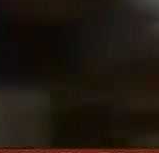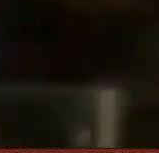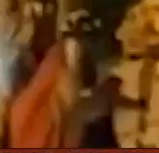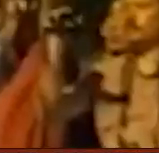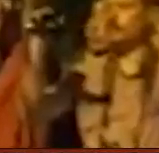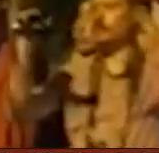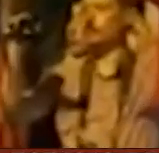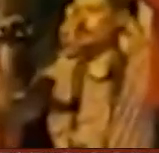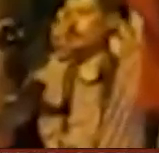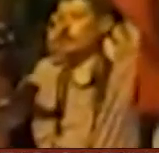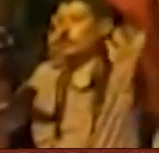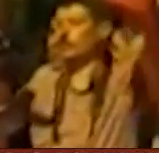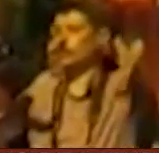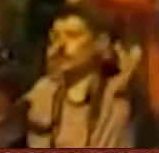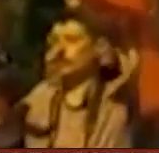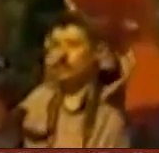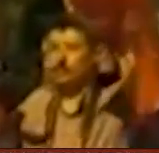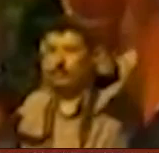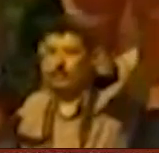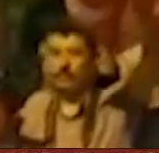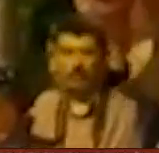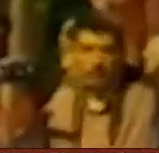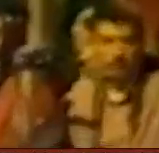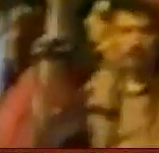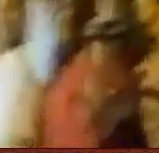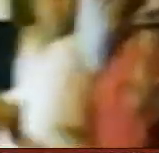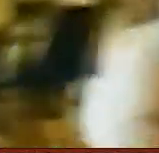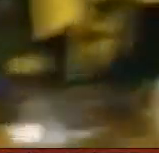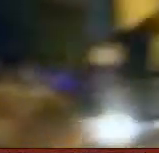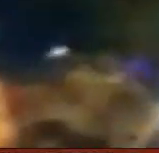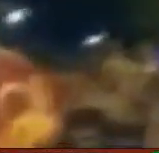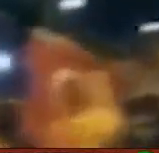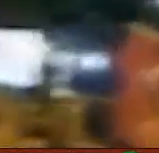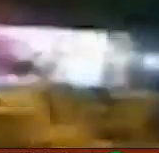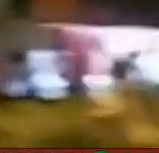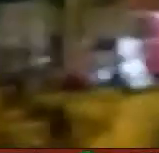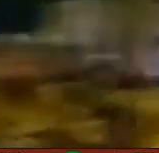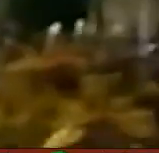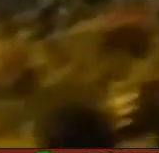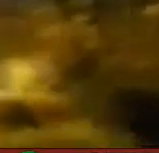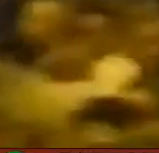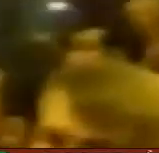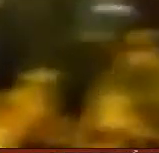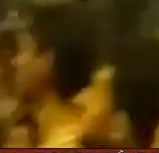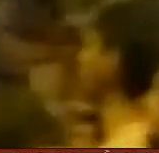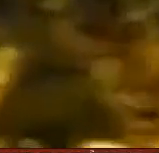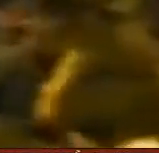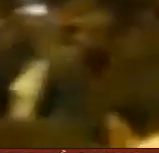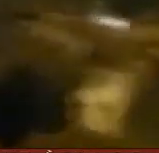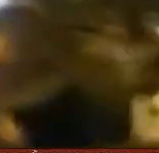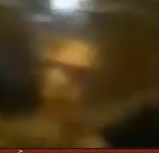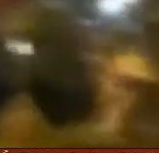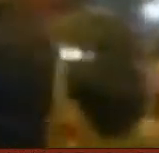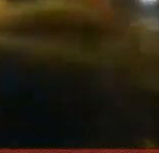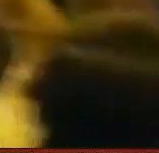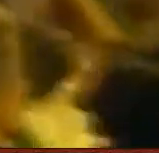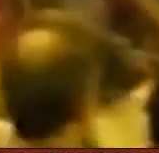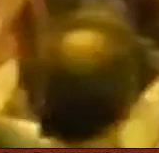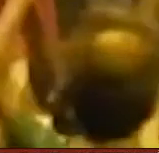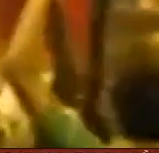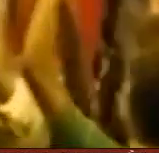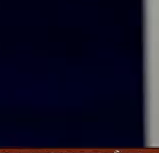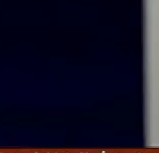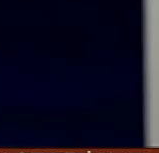popular del pueblo, pues este pasado 15 de julio, debido al intento de golpe de Estado militar acontecido, fue el